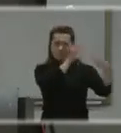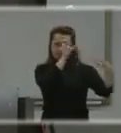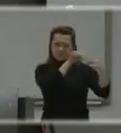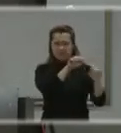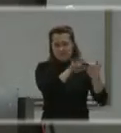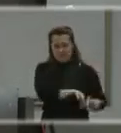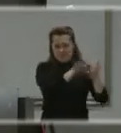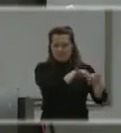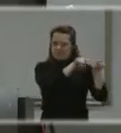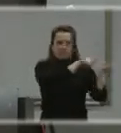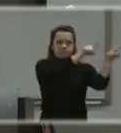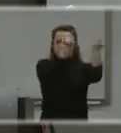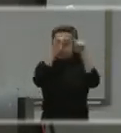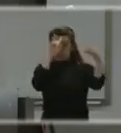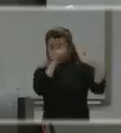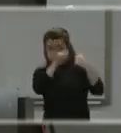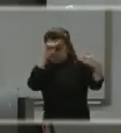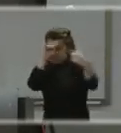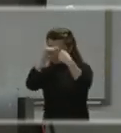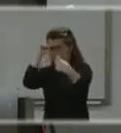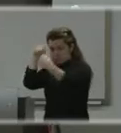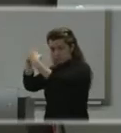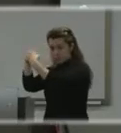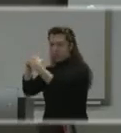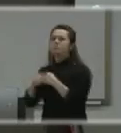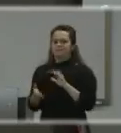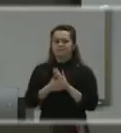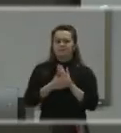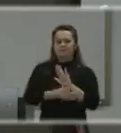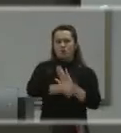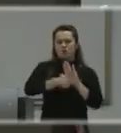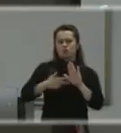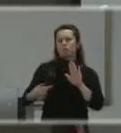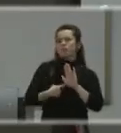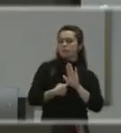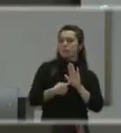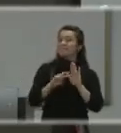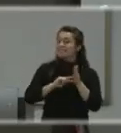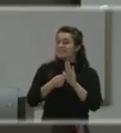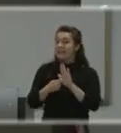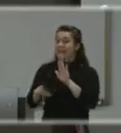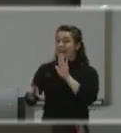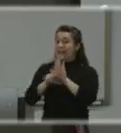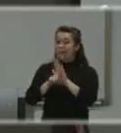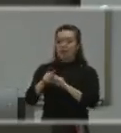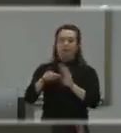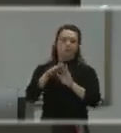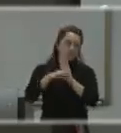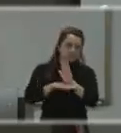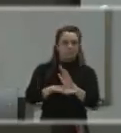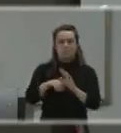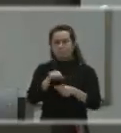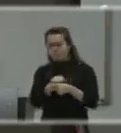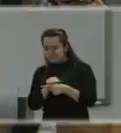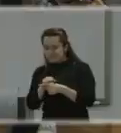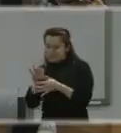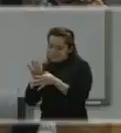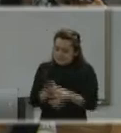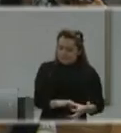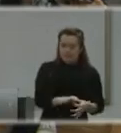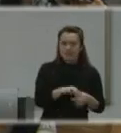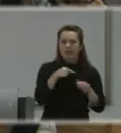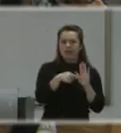los tratados internacionales de derechos humanos tienen nivel constitucional. Eso quiere decir que todas las leyes, políticas, prácticas tienen que adecuarse a sus